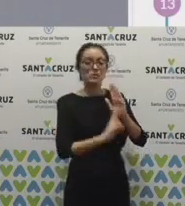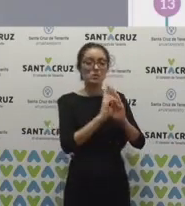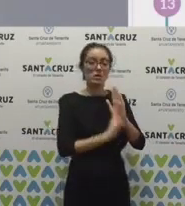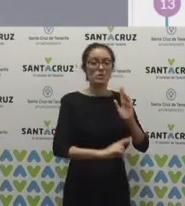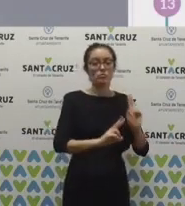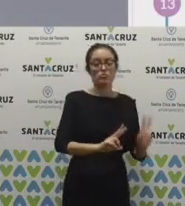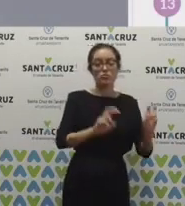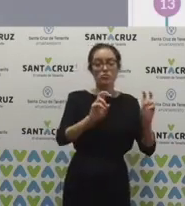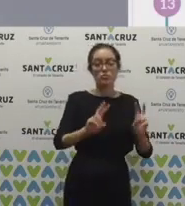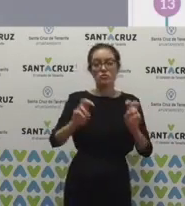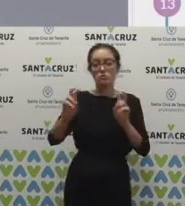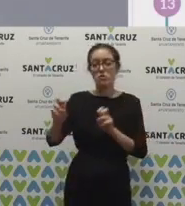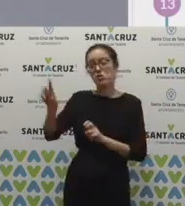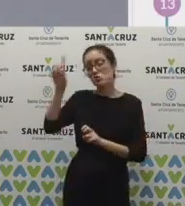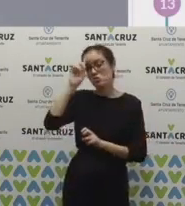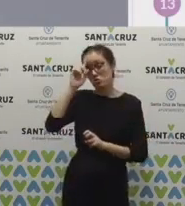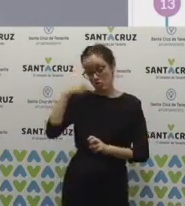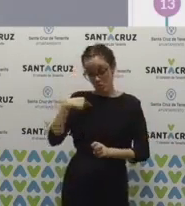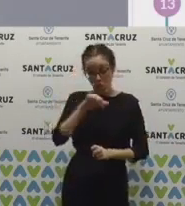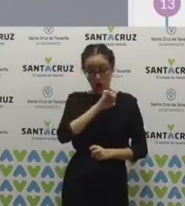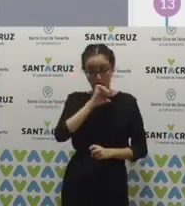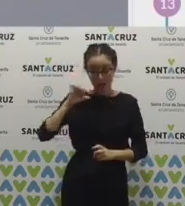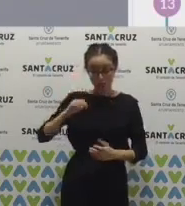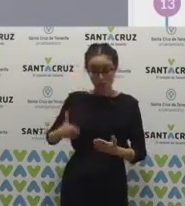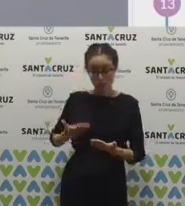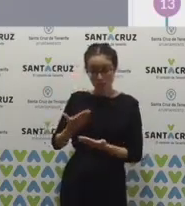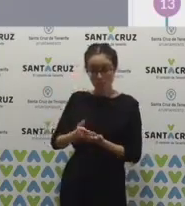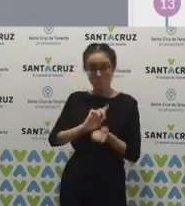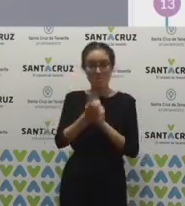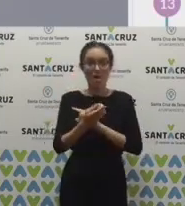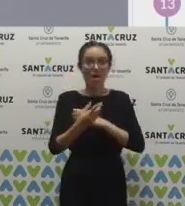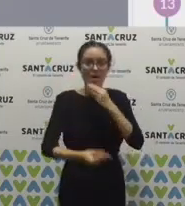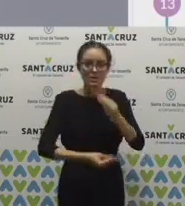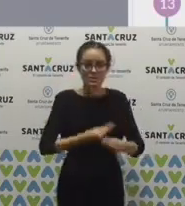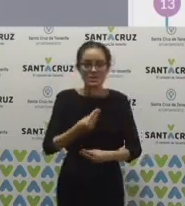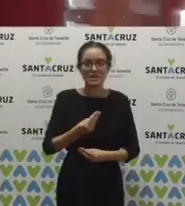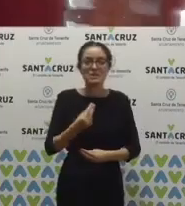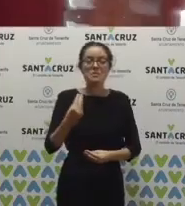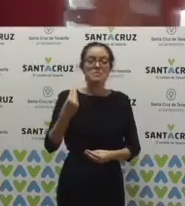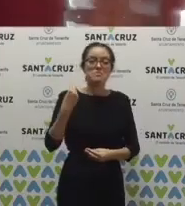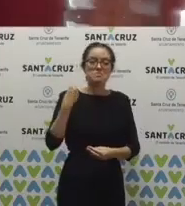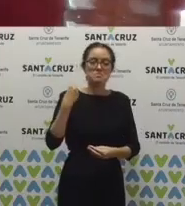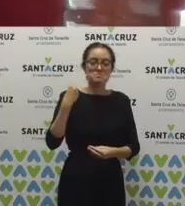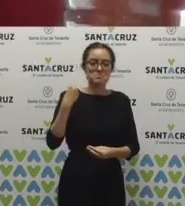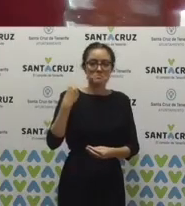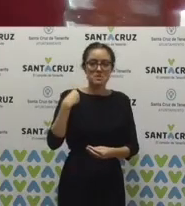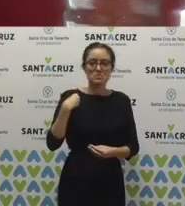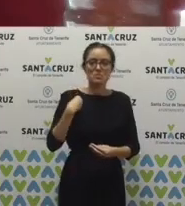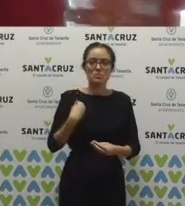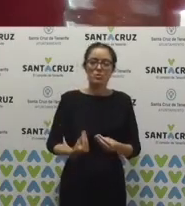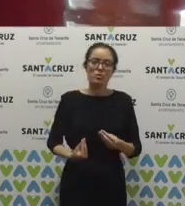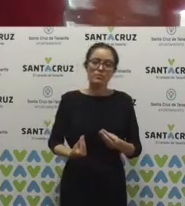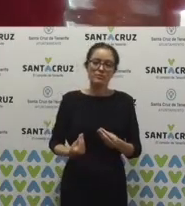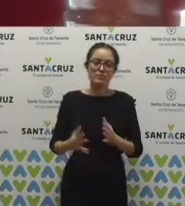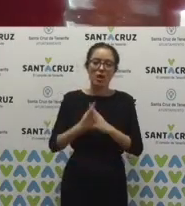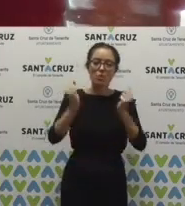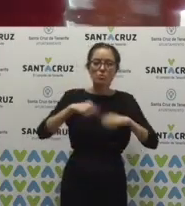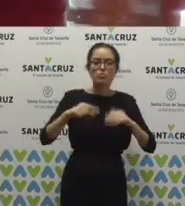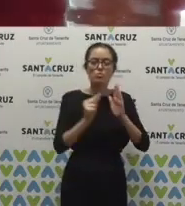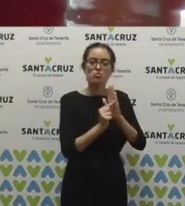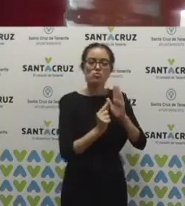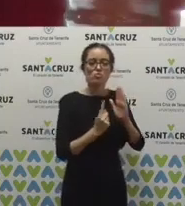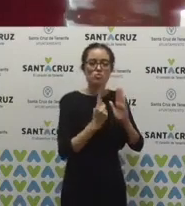si me puedo auto mandar señora alcaldesa y yo estoy dispuesto a retirar el acuerdo del punto 1 en el sentido